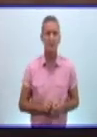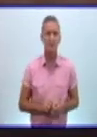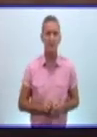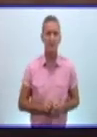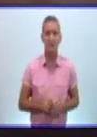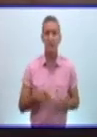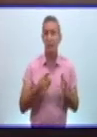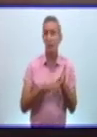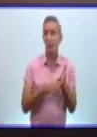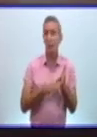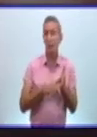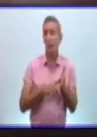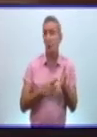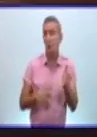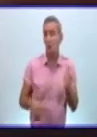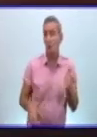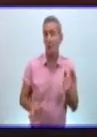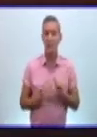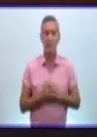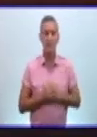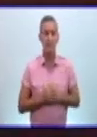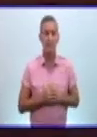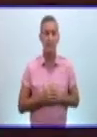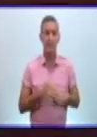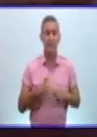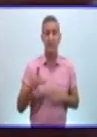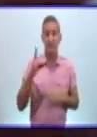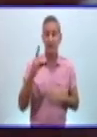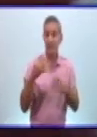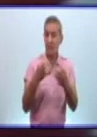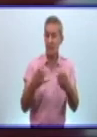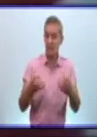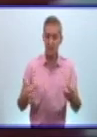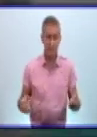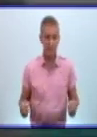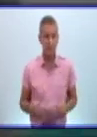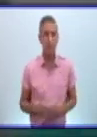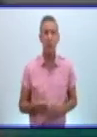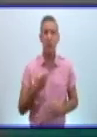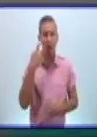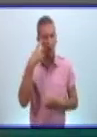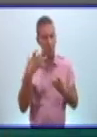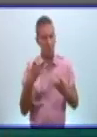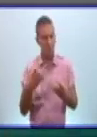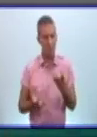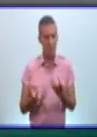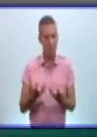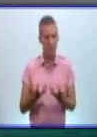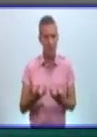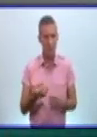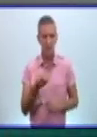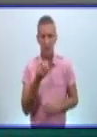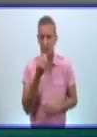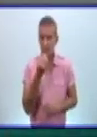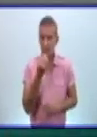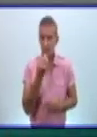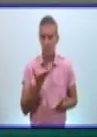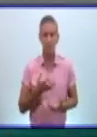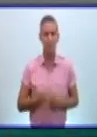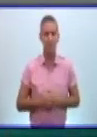nerviosos. Las disoluciones son indispensables para cocinar, probar y